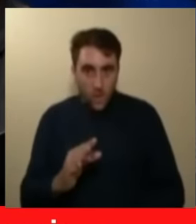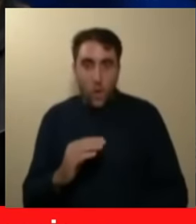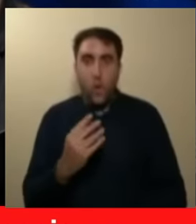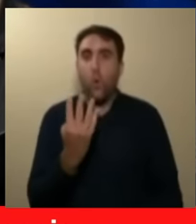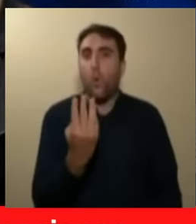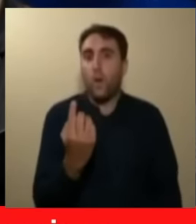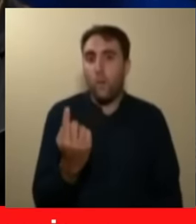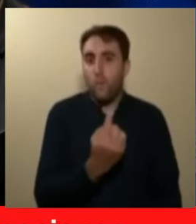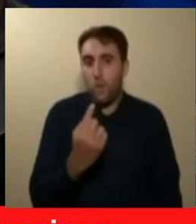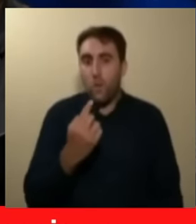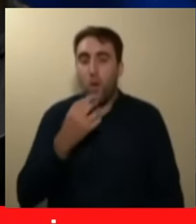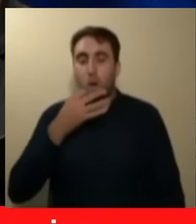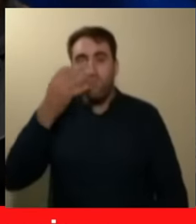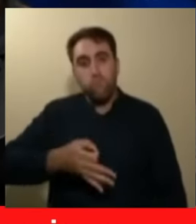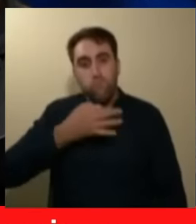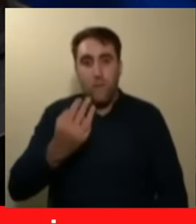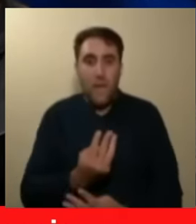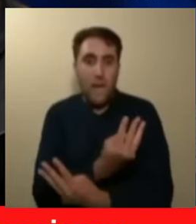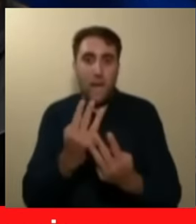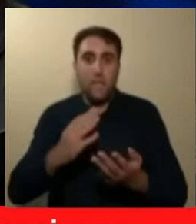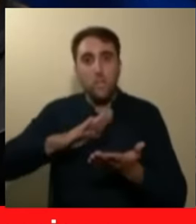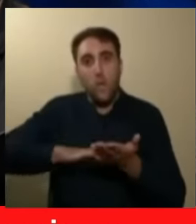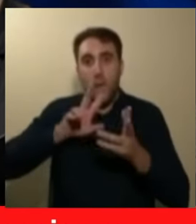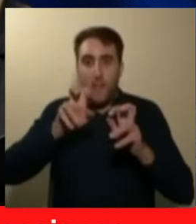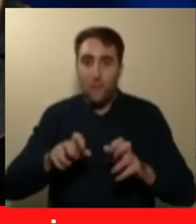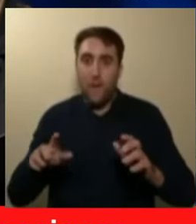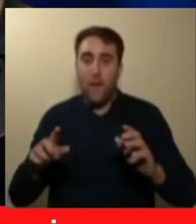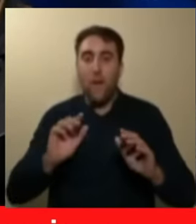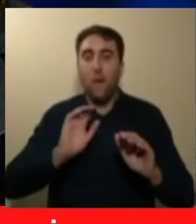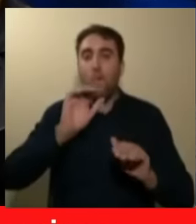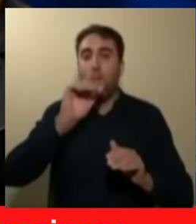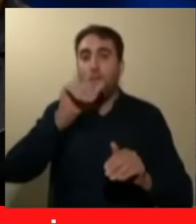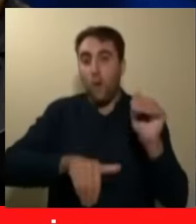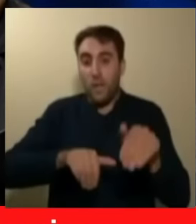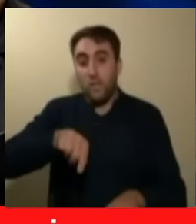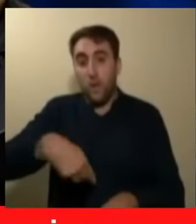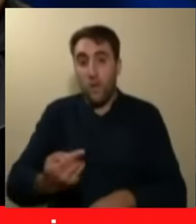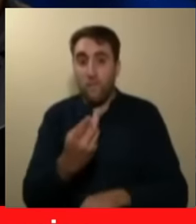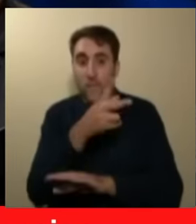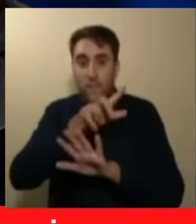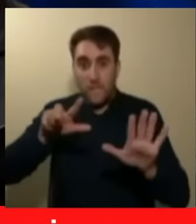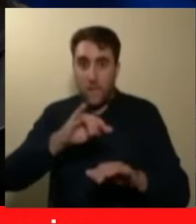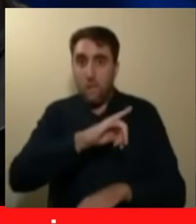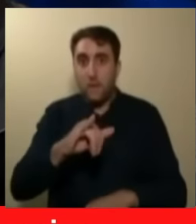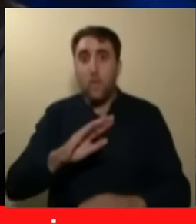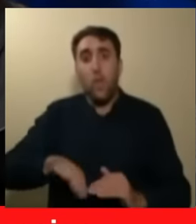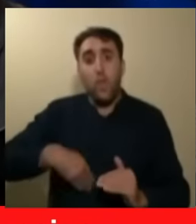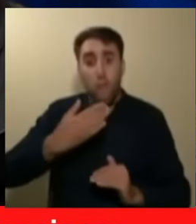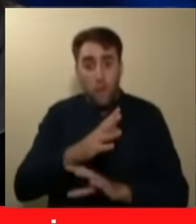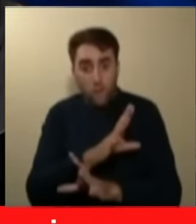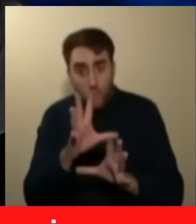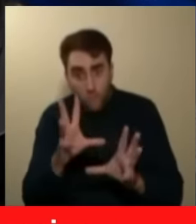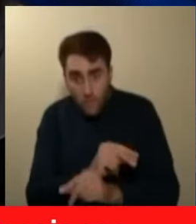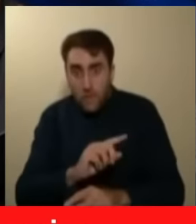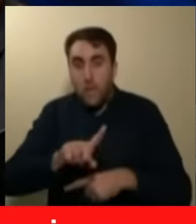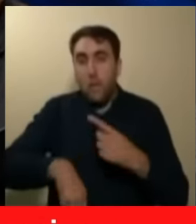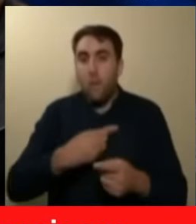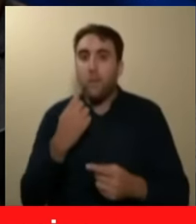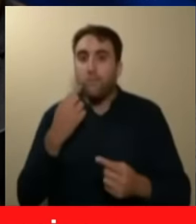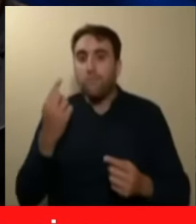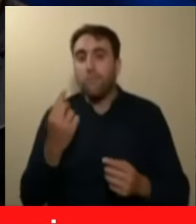exposición general sobre el referéndum, luego expondrán sobre las temáticas elegidas de común acuerdo entre las partes.